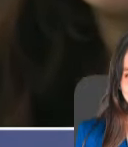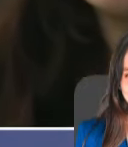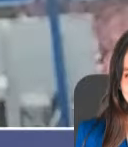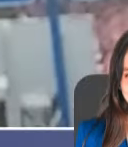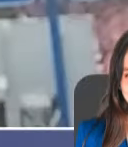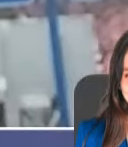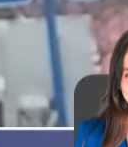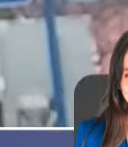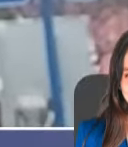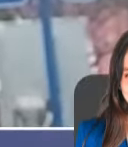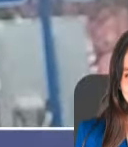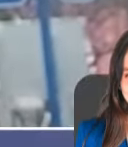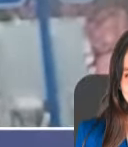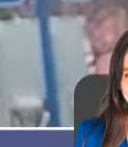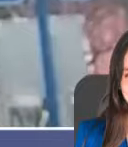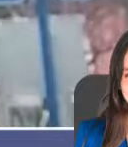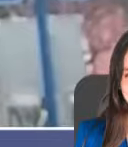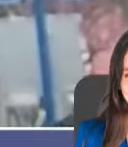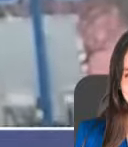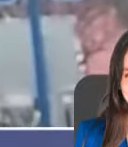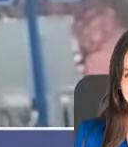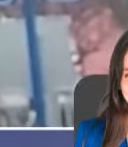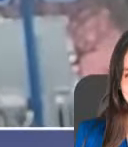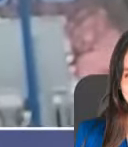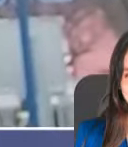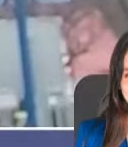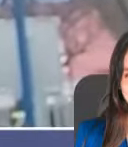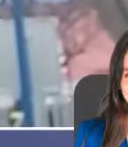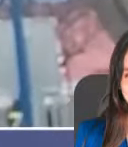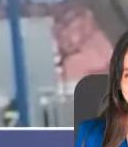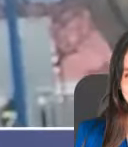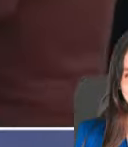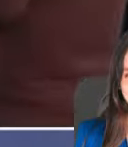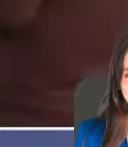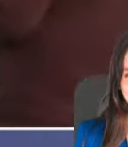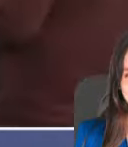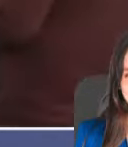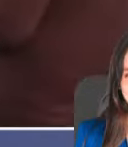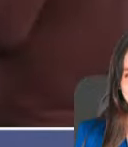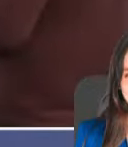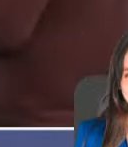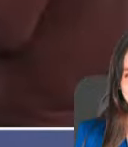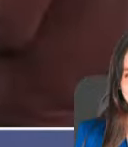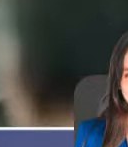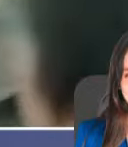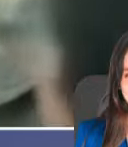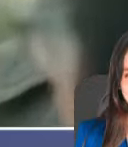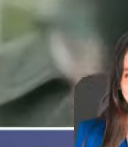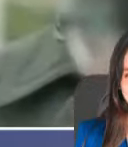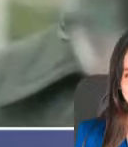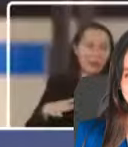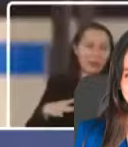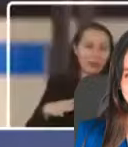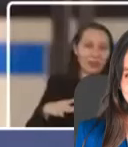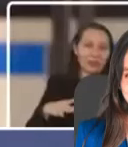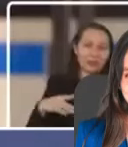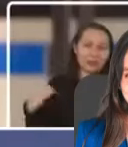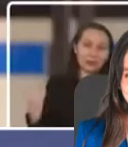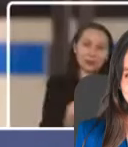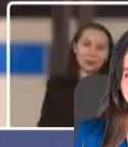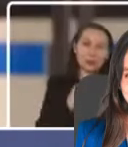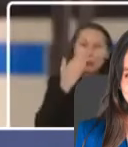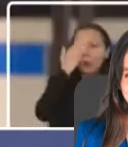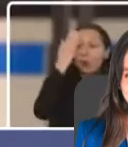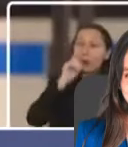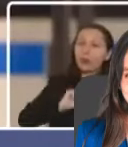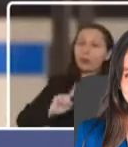en 2019. En ese entonces, la autoridad actuó como entidad particular mediando entre órganos estatales y un